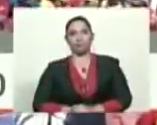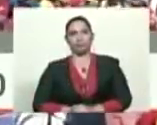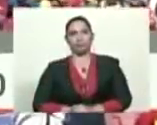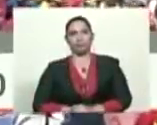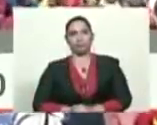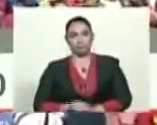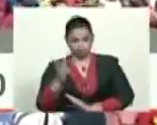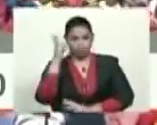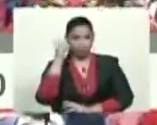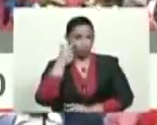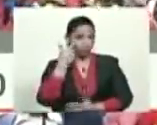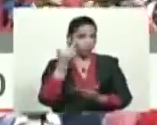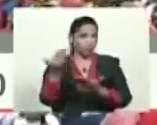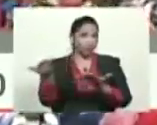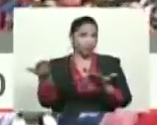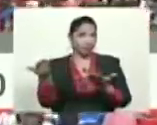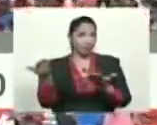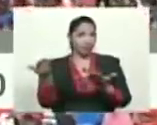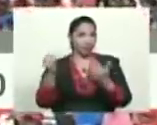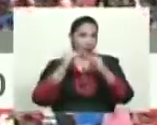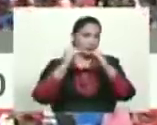¿Se oye por allá?